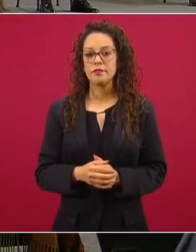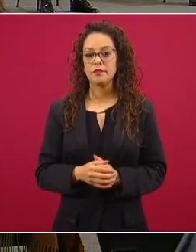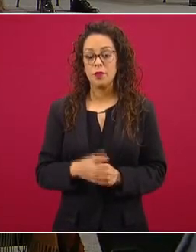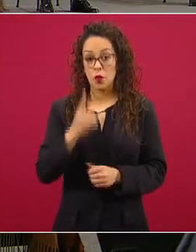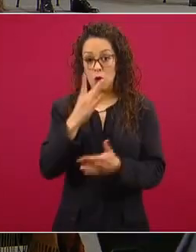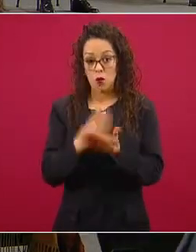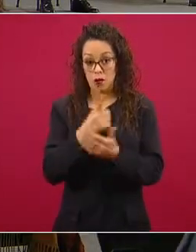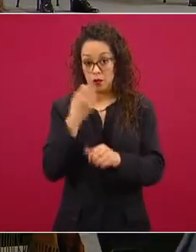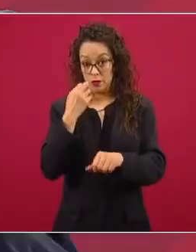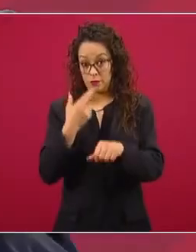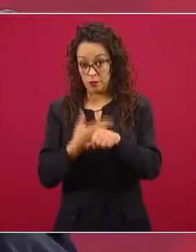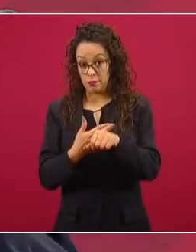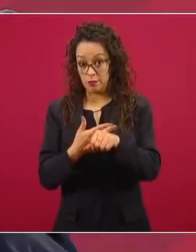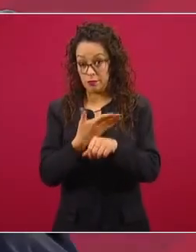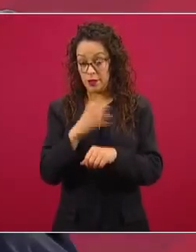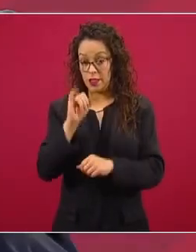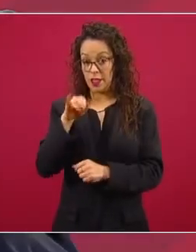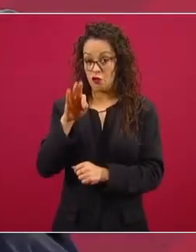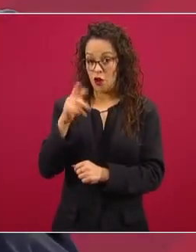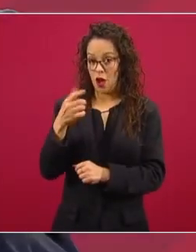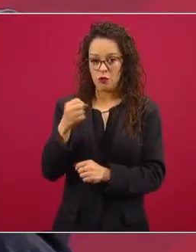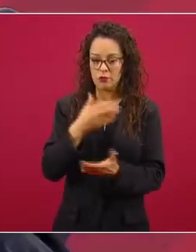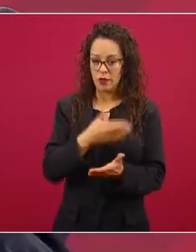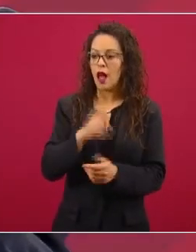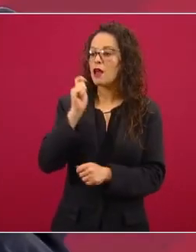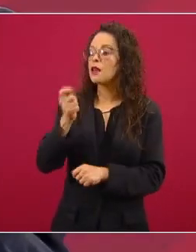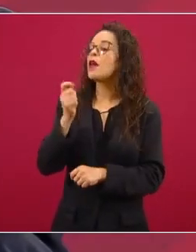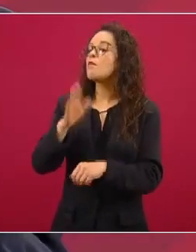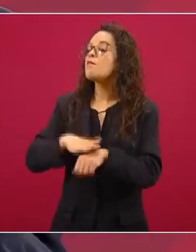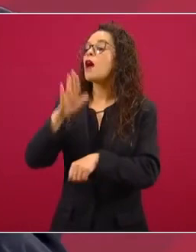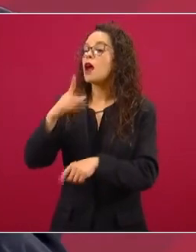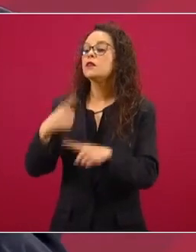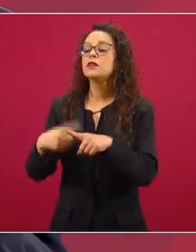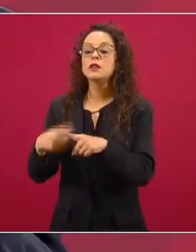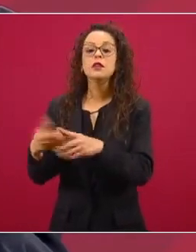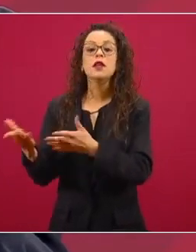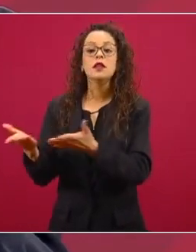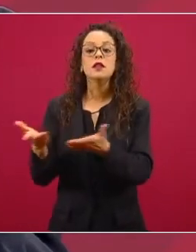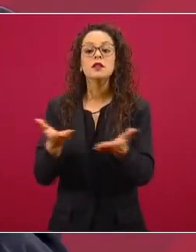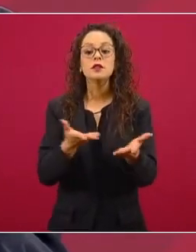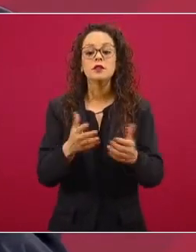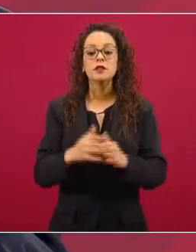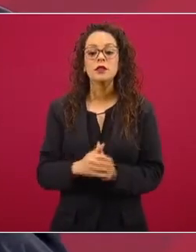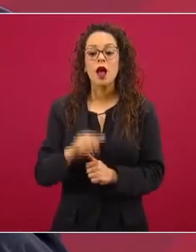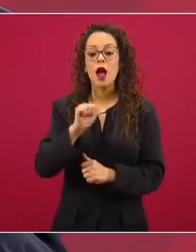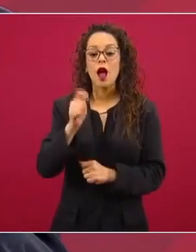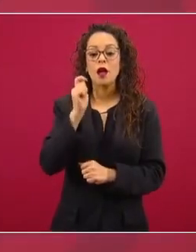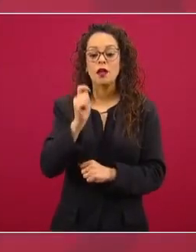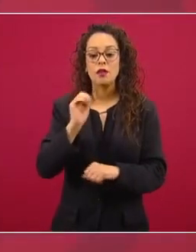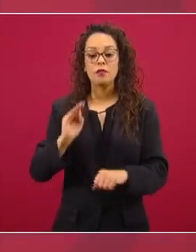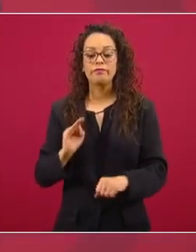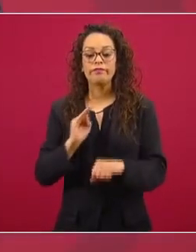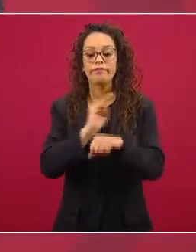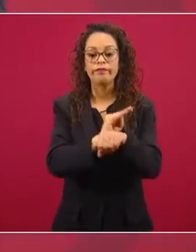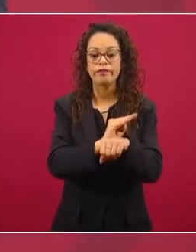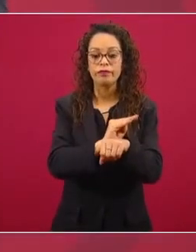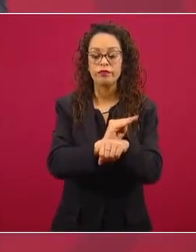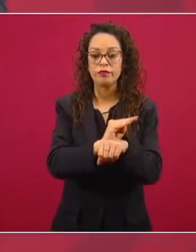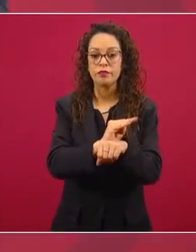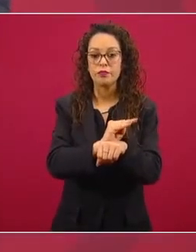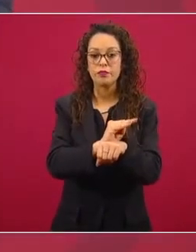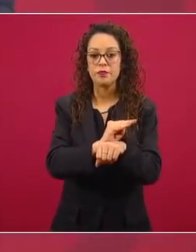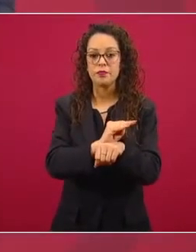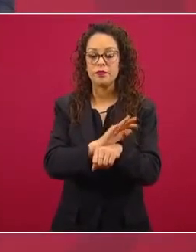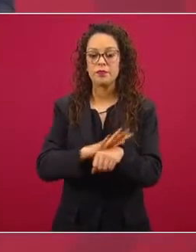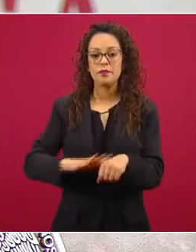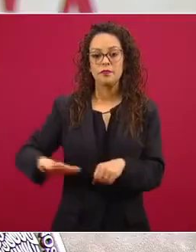en esta presunta protección a